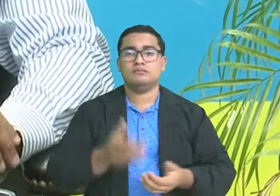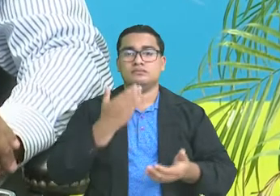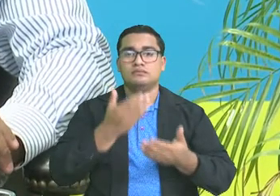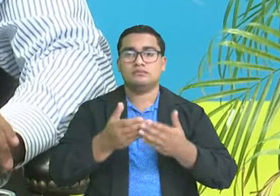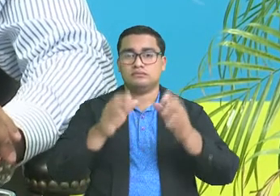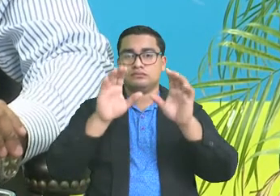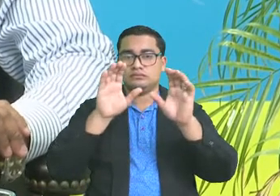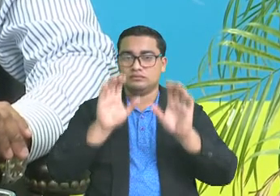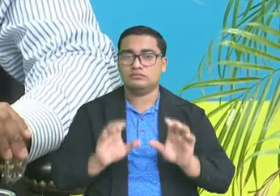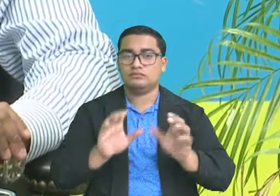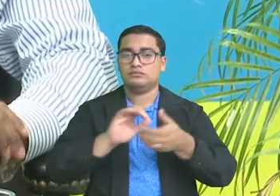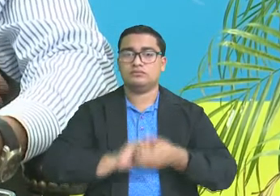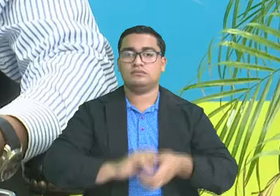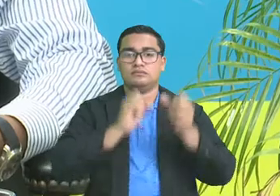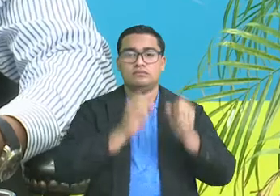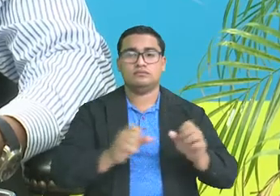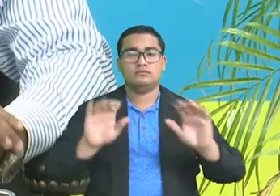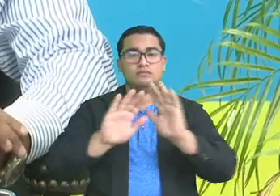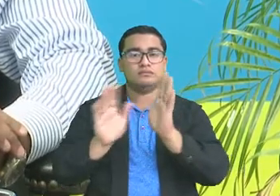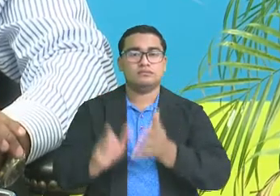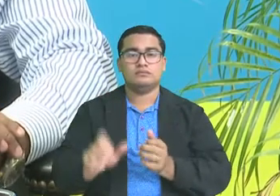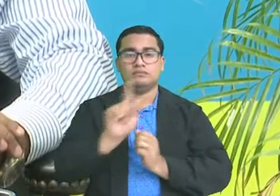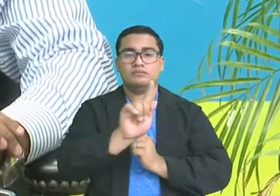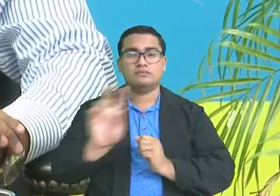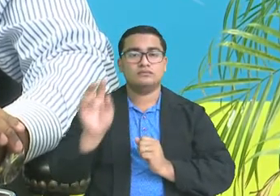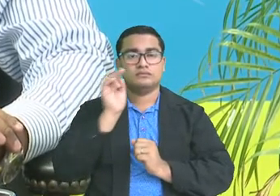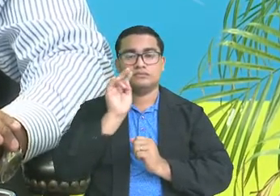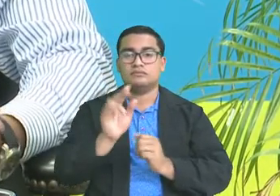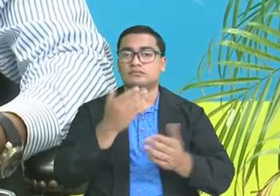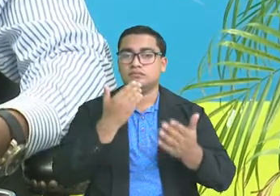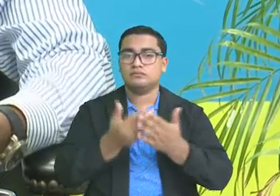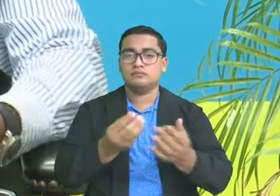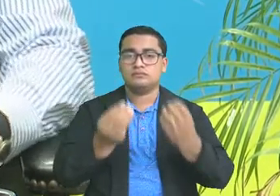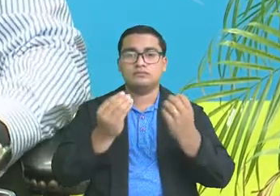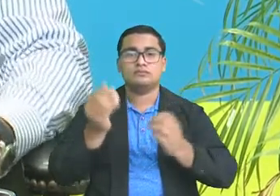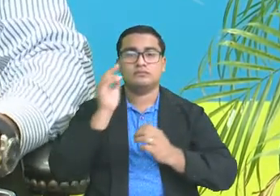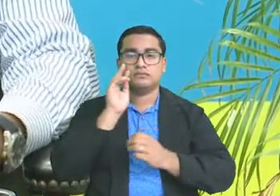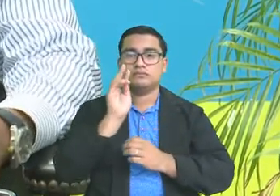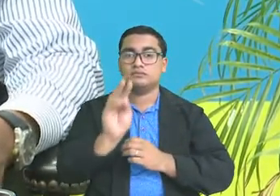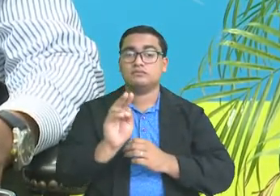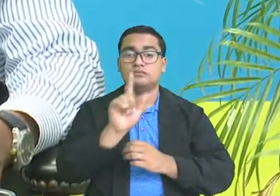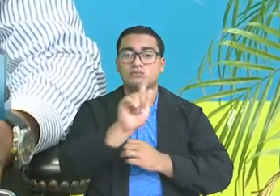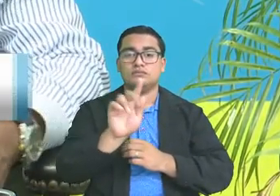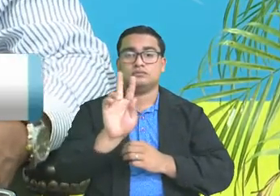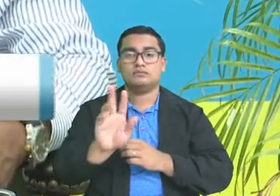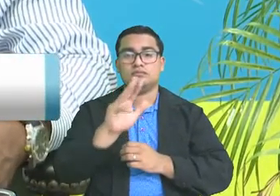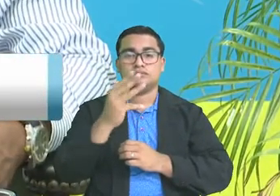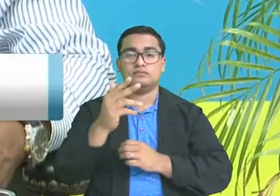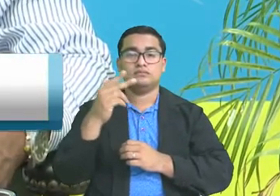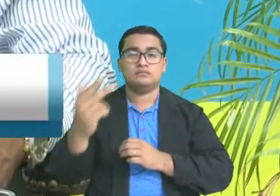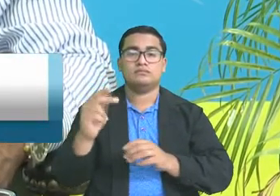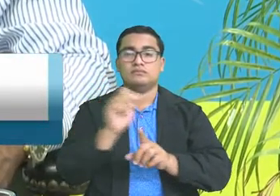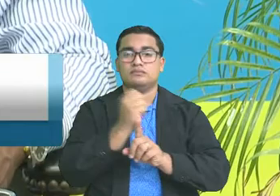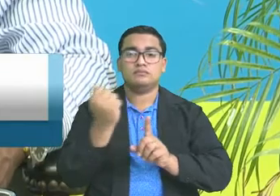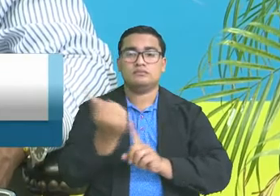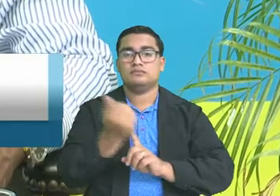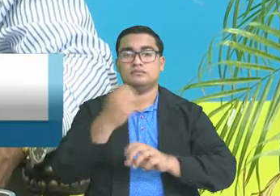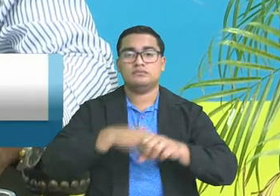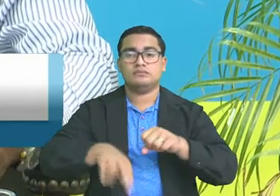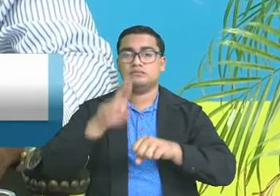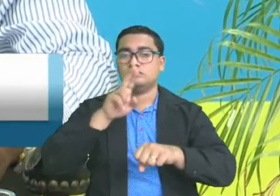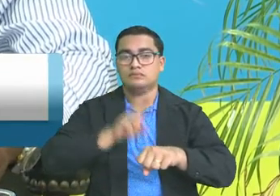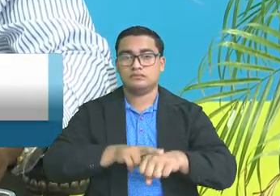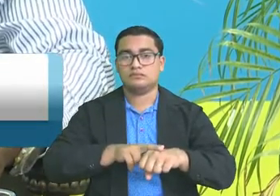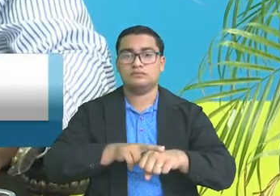Muy buenas tardes, amigos y amigas televidentes. Muchas gracias por su excelente sintonía. El canal 98, el canal parlamentario, el canal de la